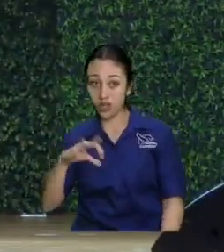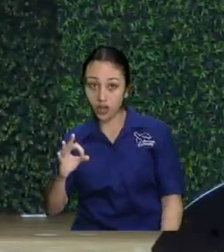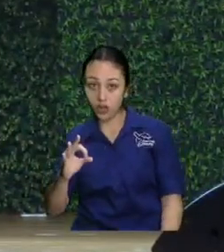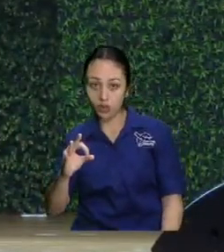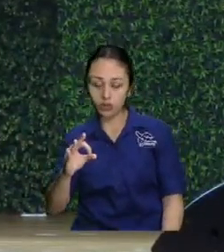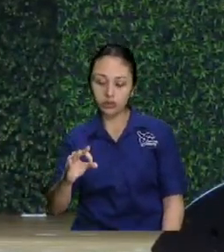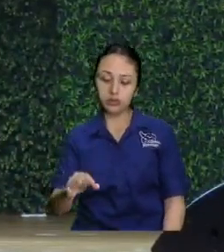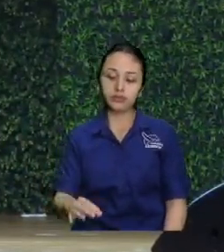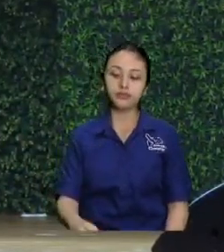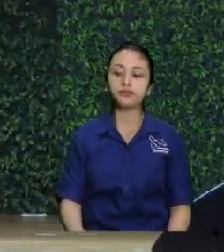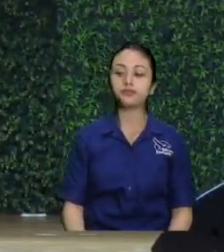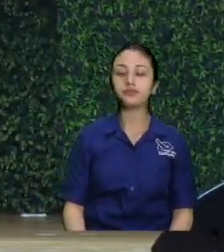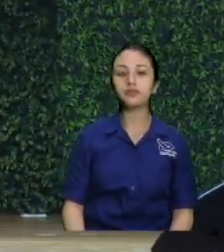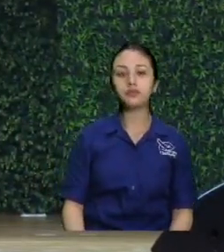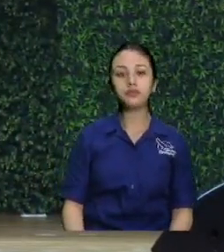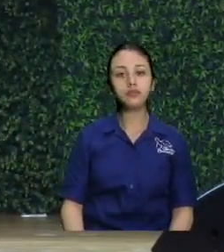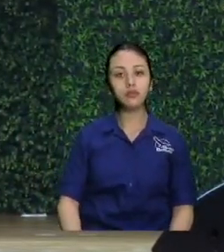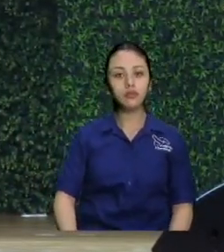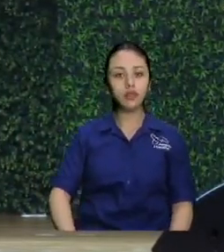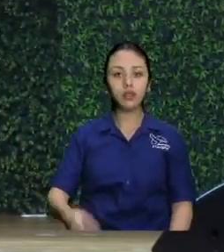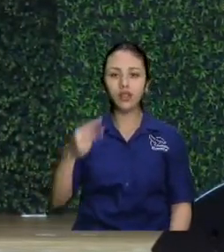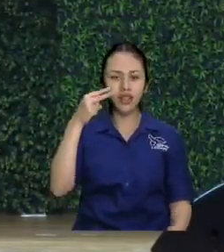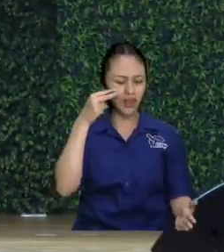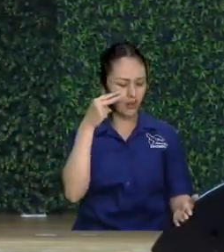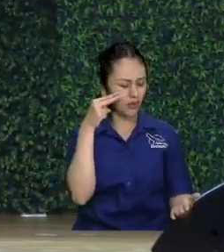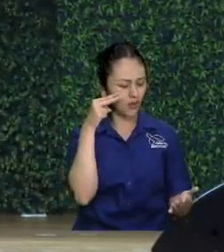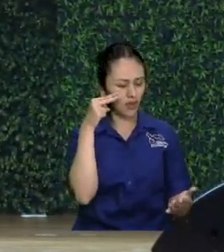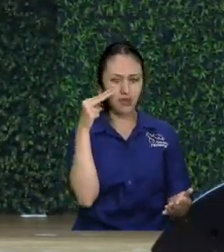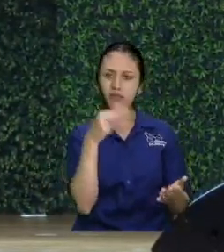Jacob quería más a un hijo